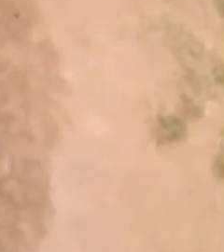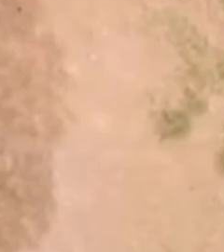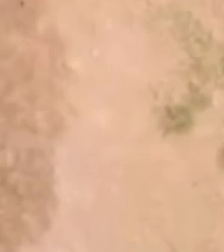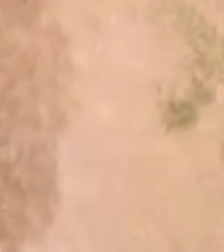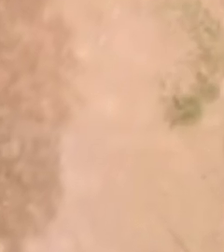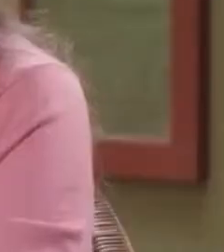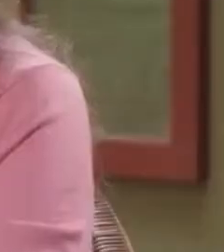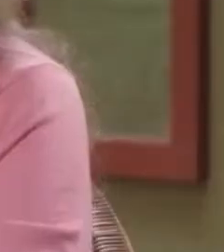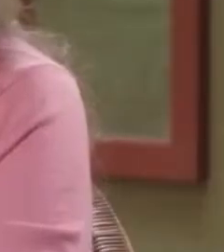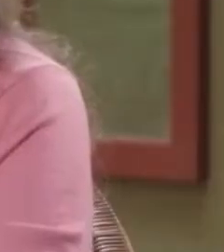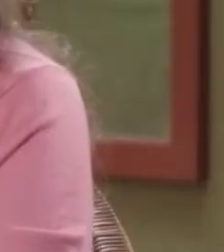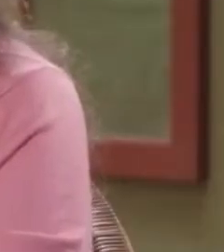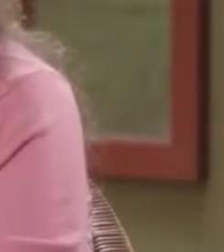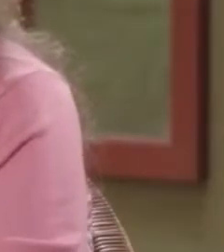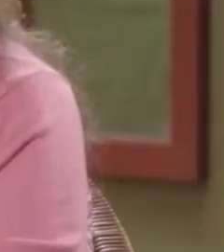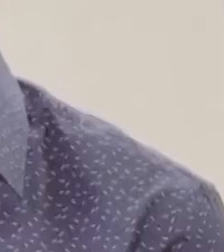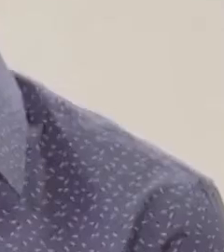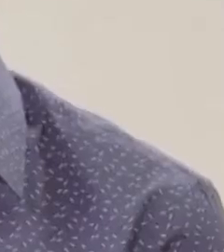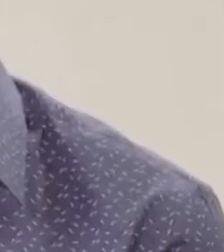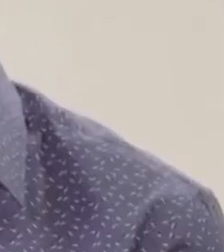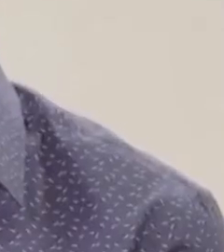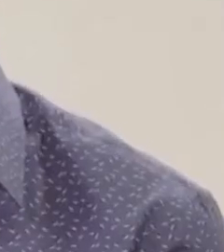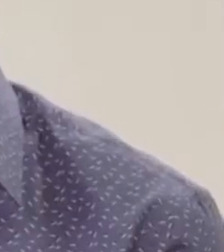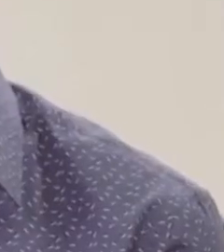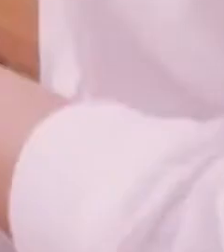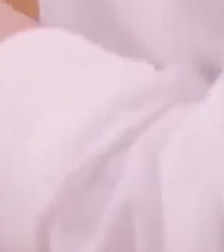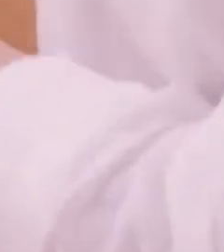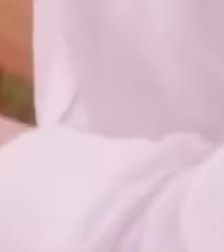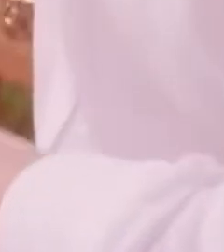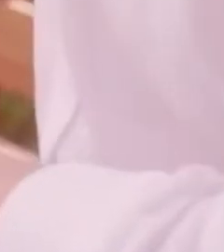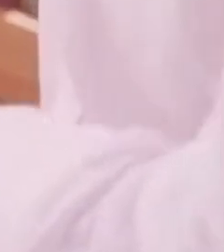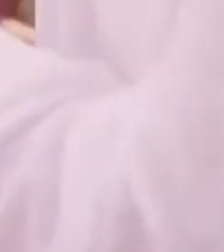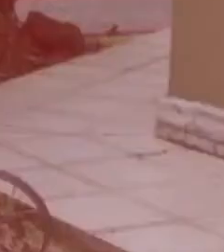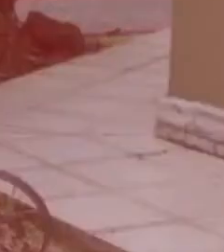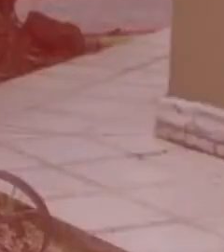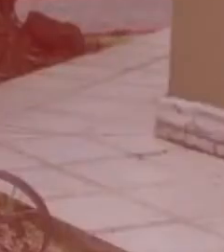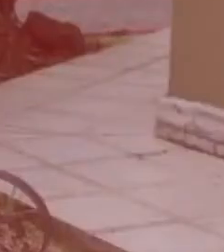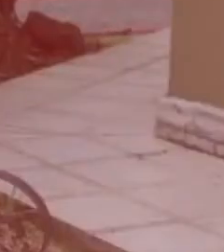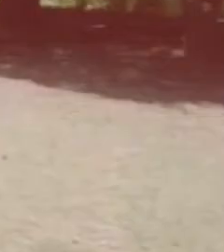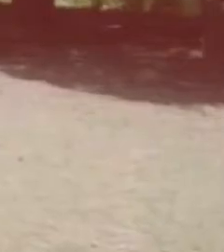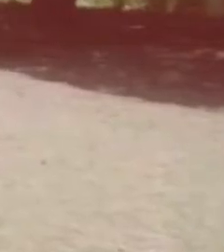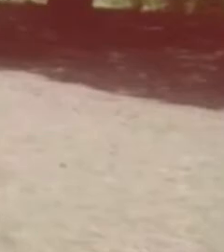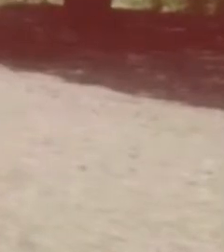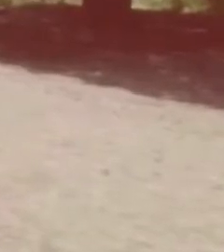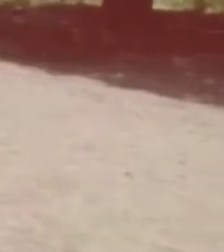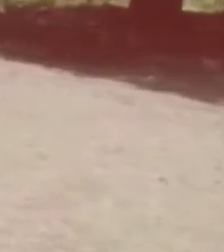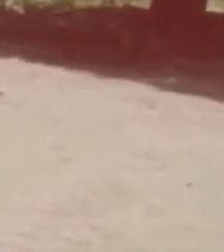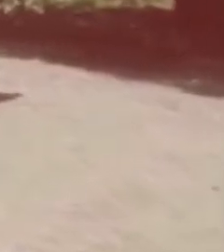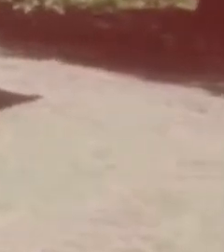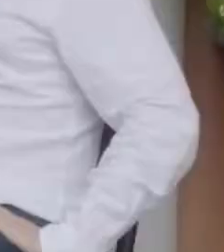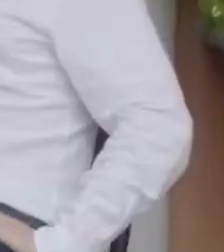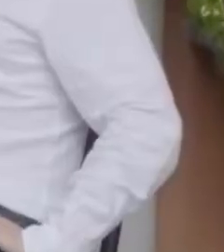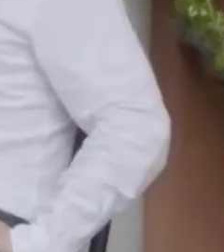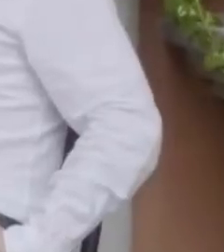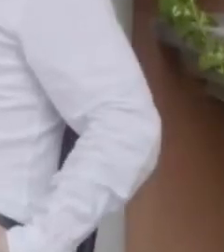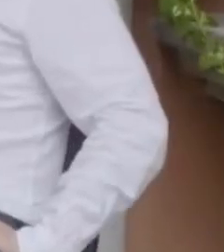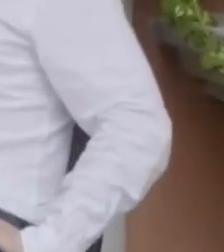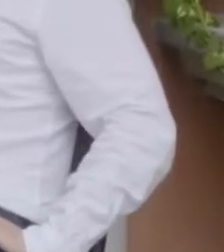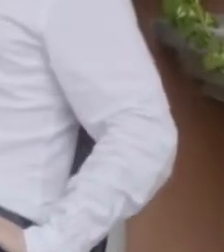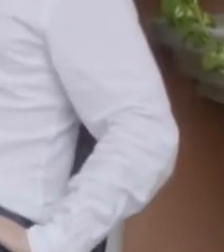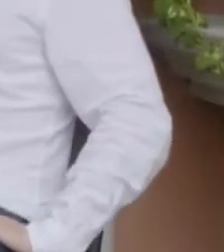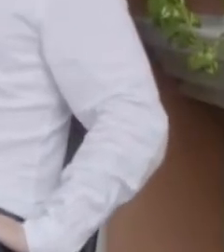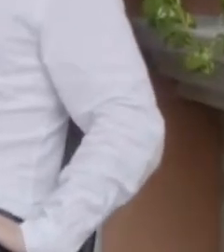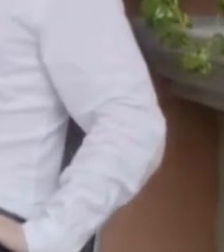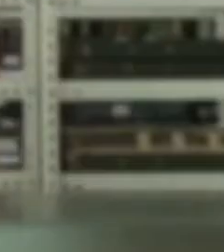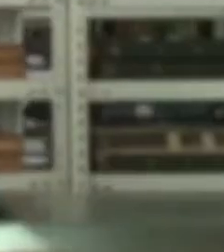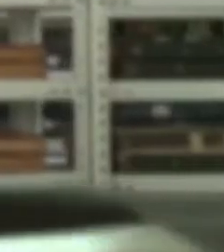sus escritores. En la nueva temporada de Punto y Coma, nuestros libros tienen la palabra. A partir del domingo 17